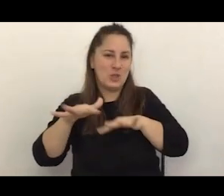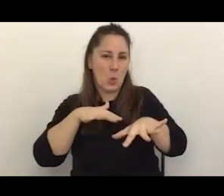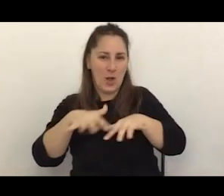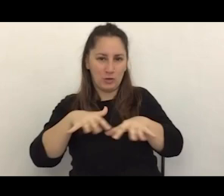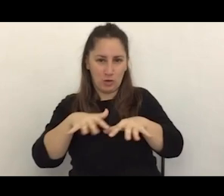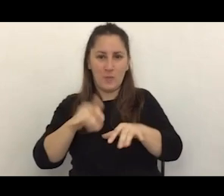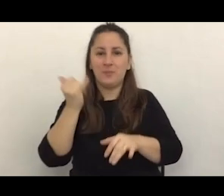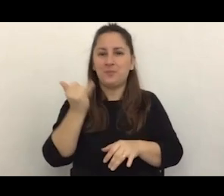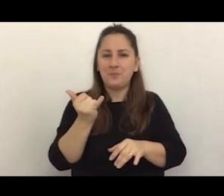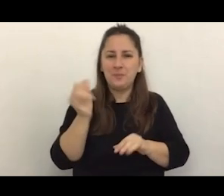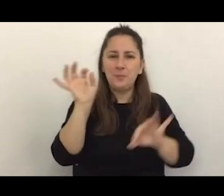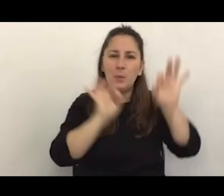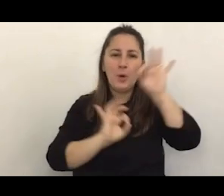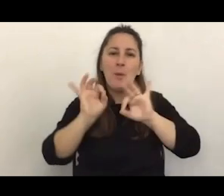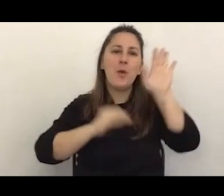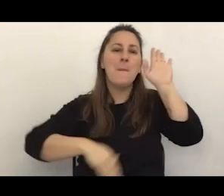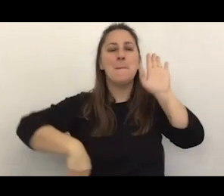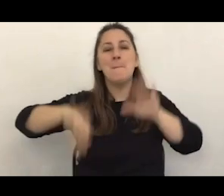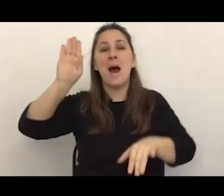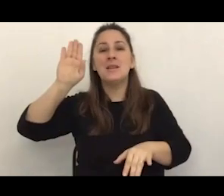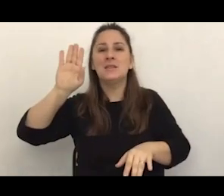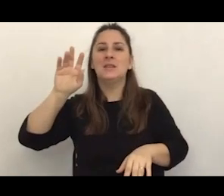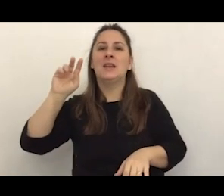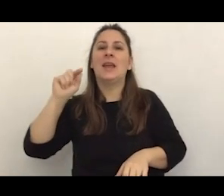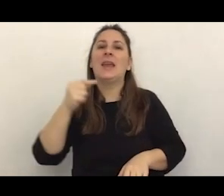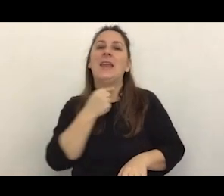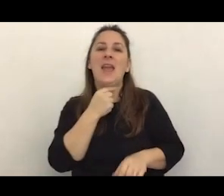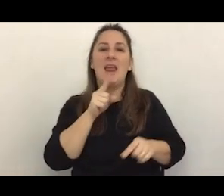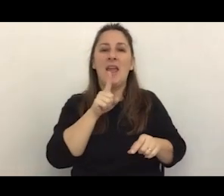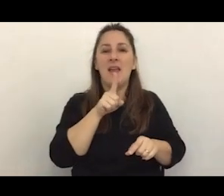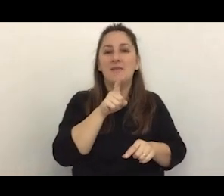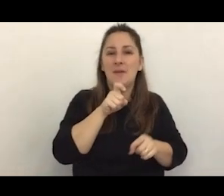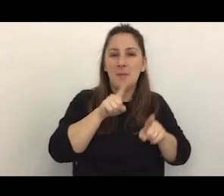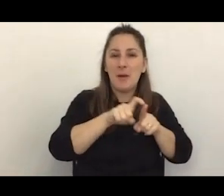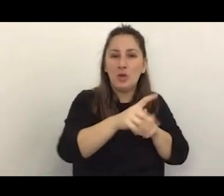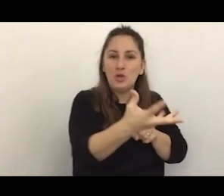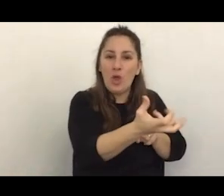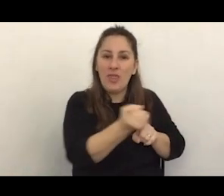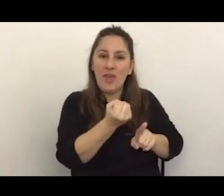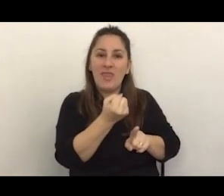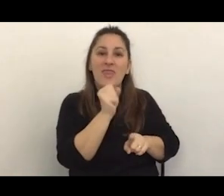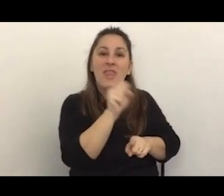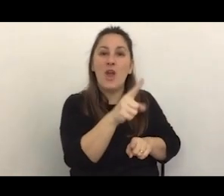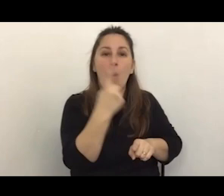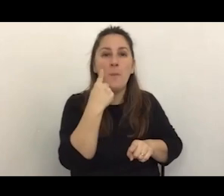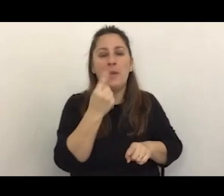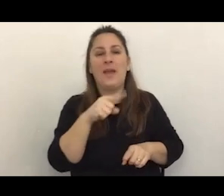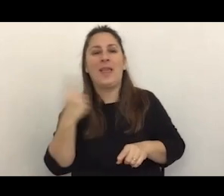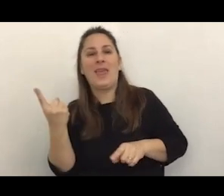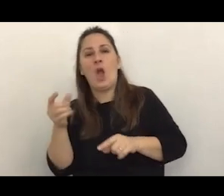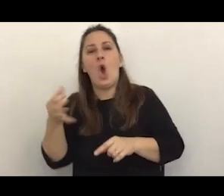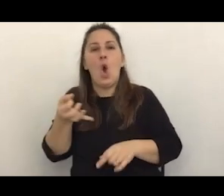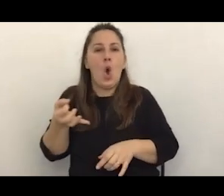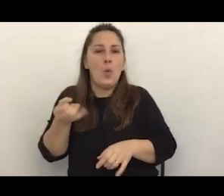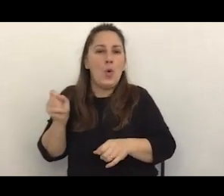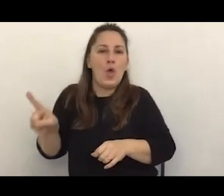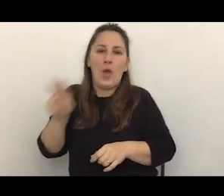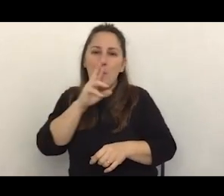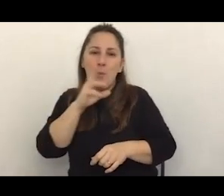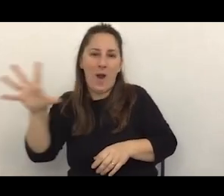estadísticamente más casos donde se quiere utilizar material genético masculino que casos que se quiere utilizar material genético